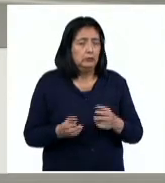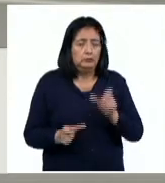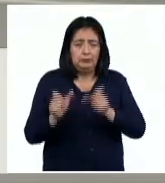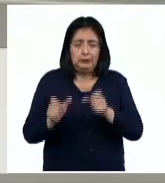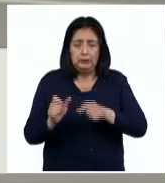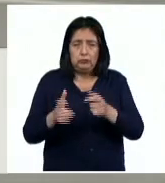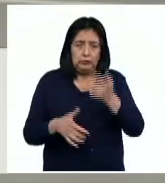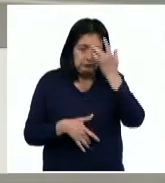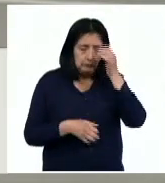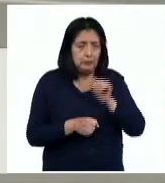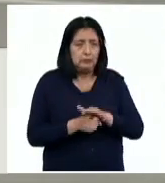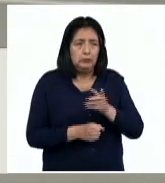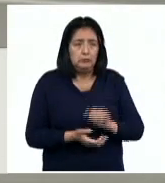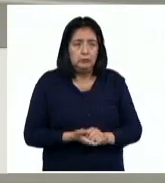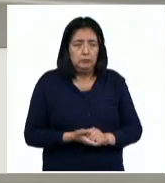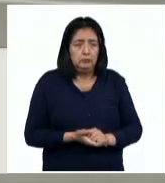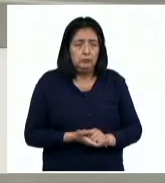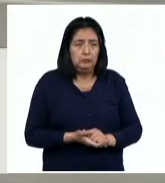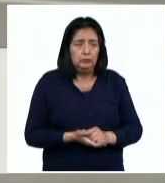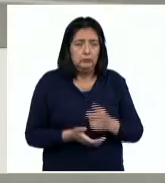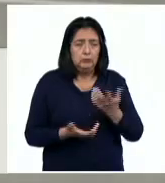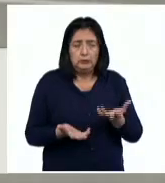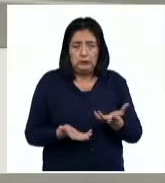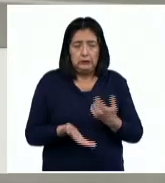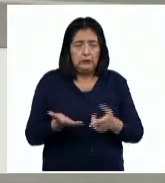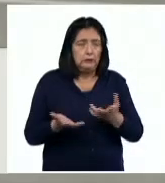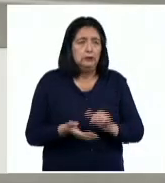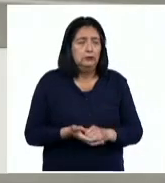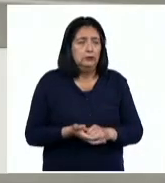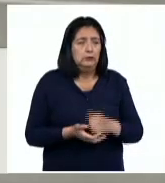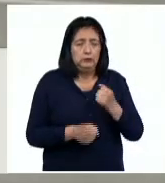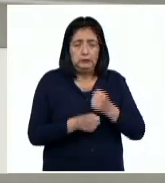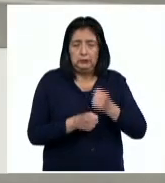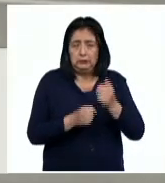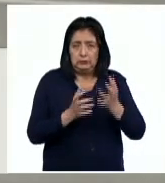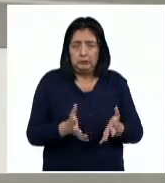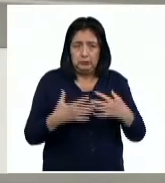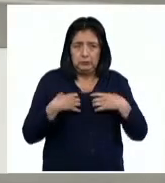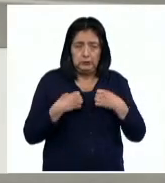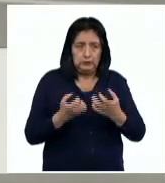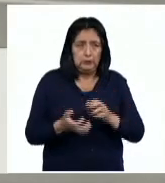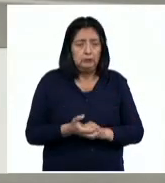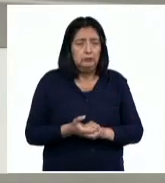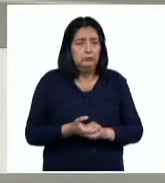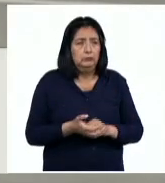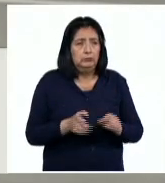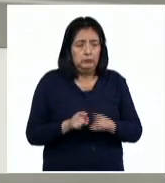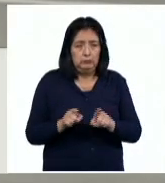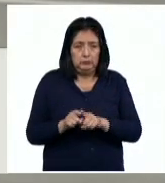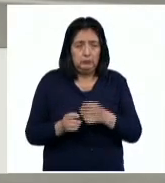pacientes COVID y la movilización de trabajadores de salud y